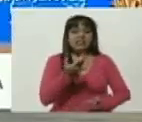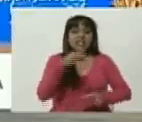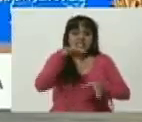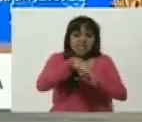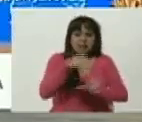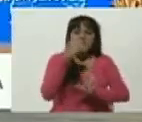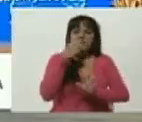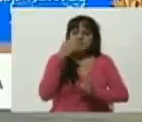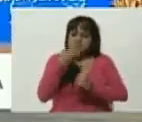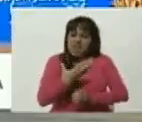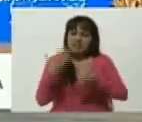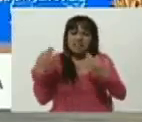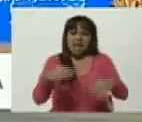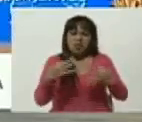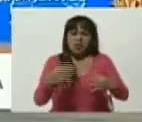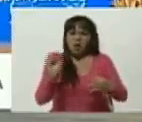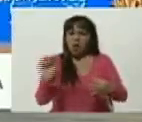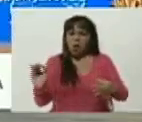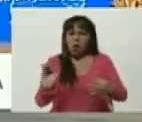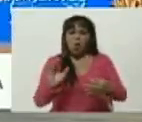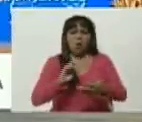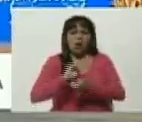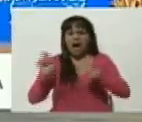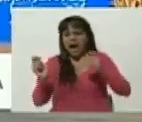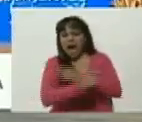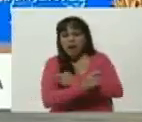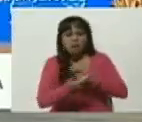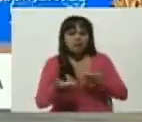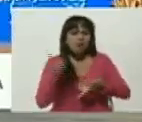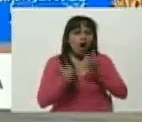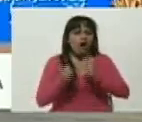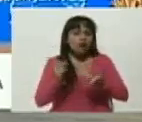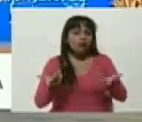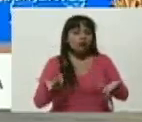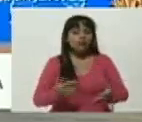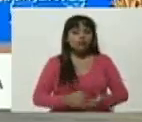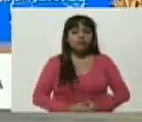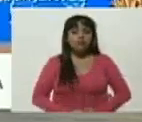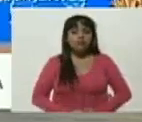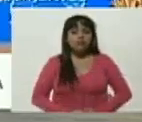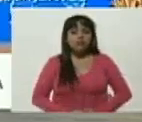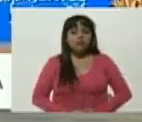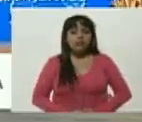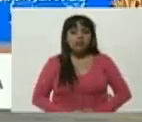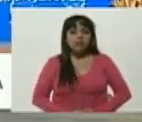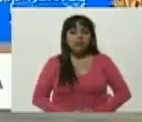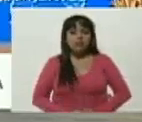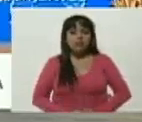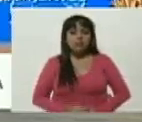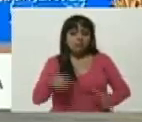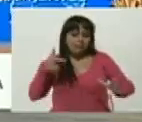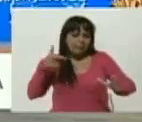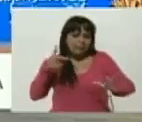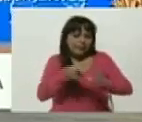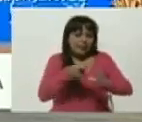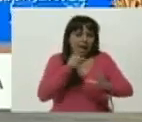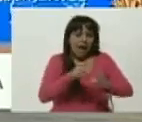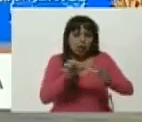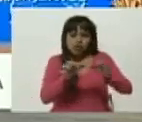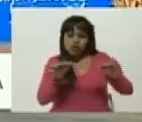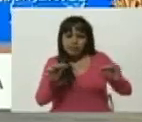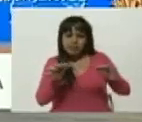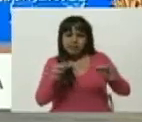era natural, o era, ¿cómo es que llamas tú? Viruliá, pinchá,